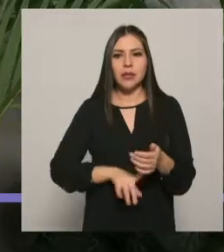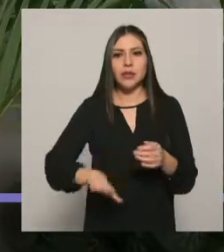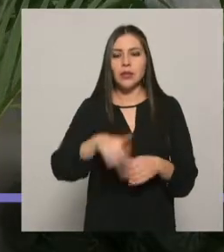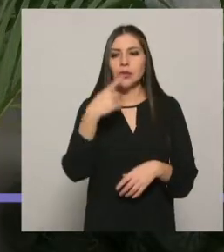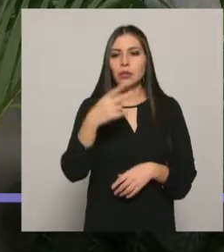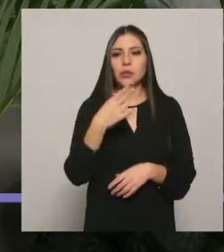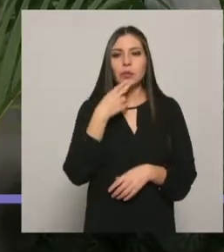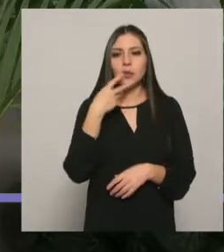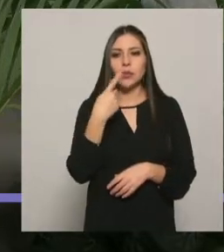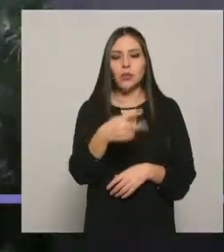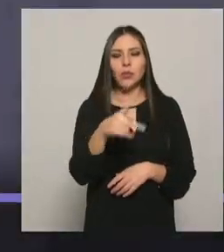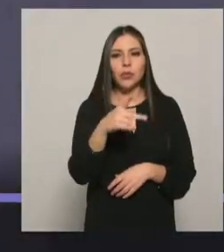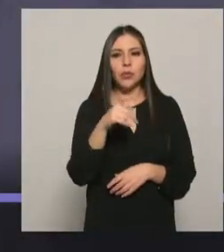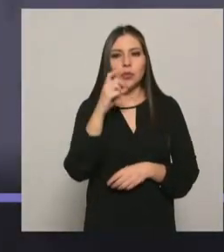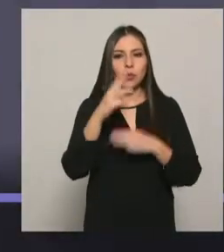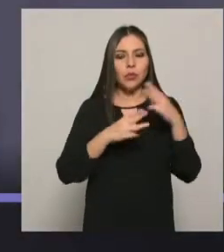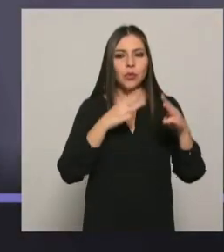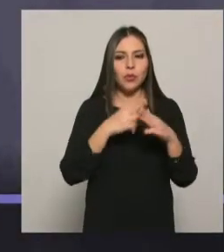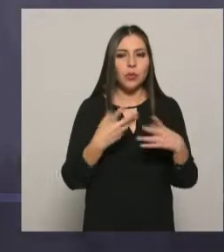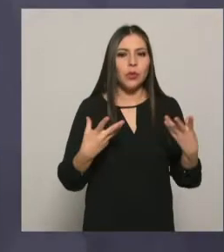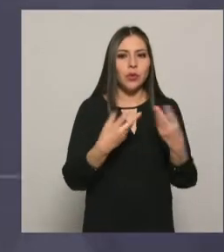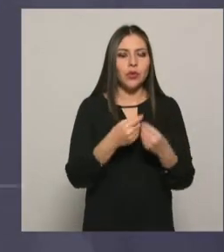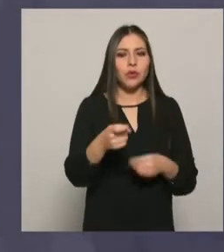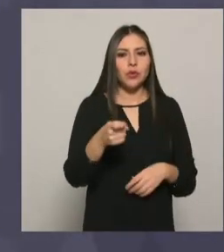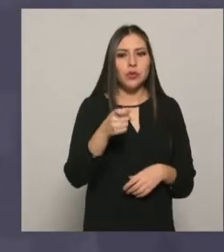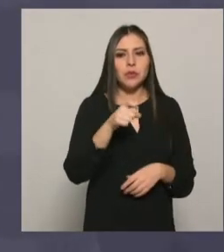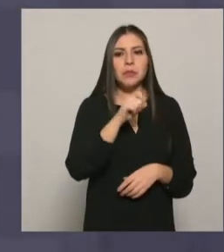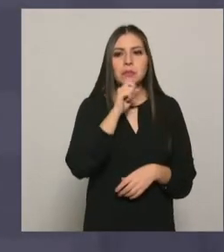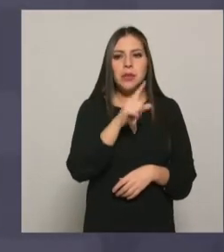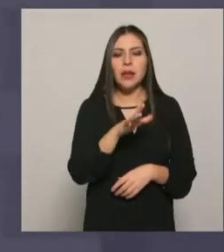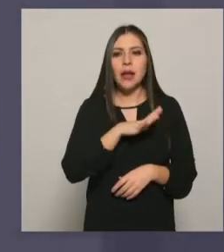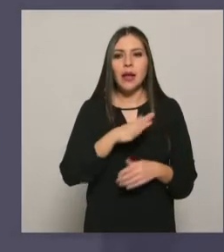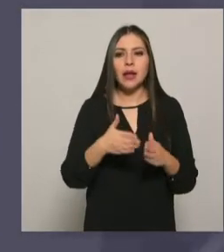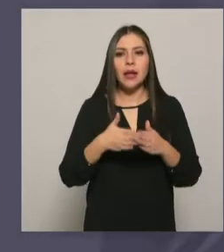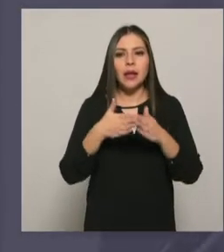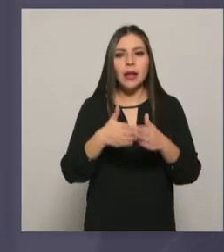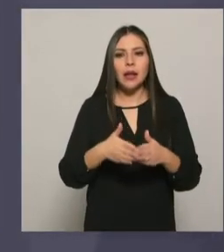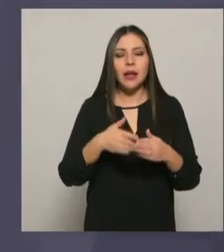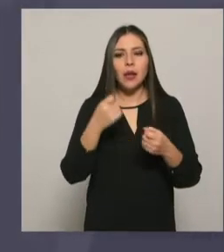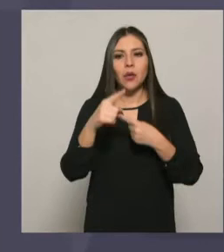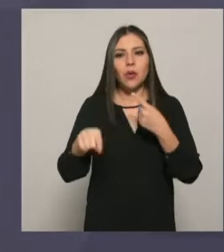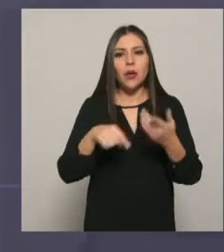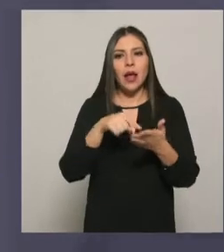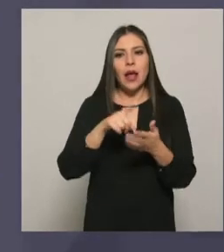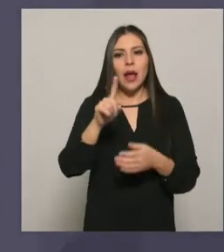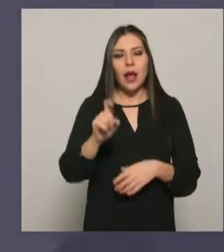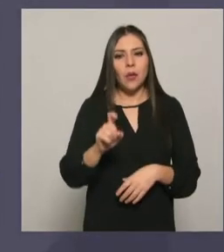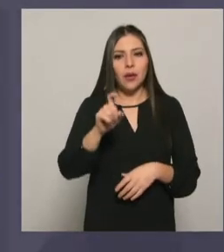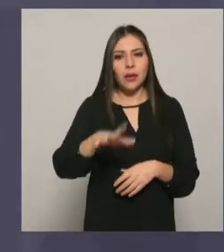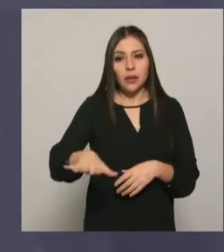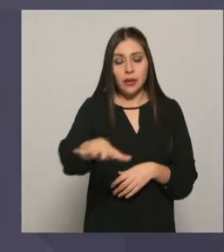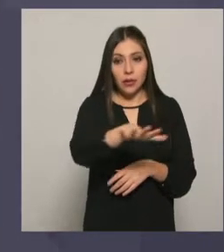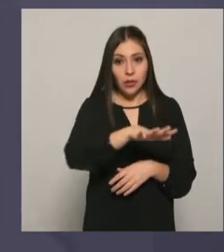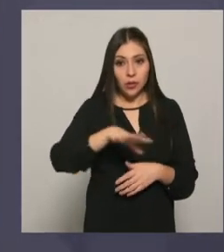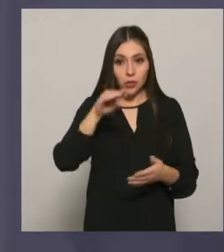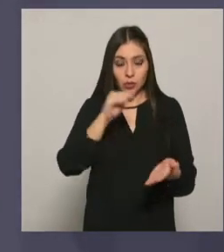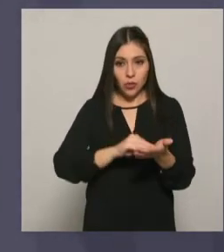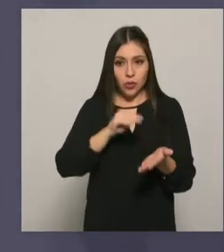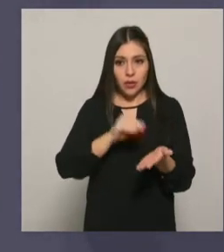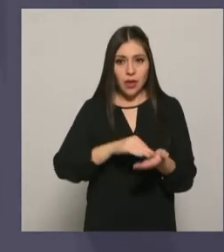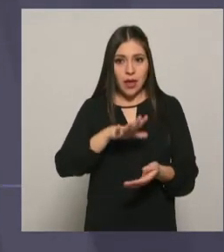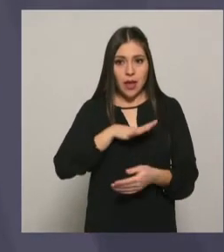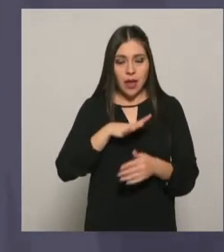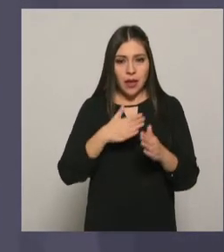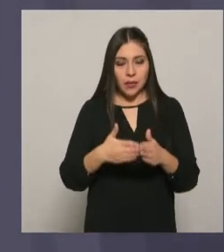Patrimonio Mundial junto con Xochimilco, porque también conserva sus chinampas y algunos canales. Así es. Entonces, en algunas zonas donde todavía tenemos la